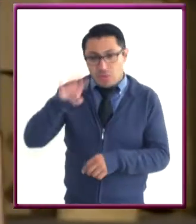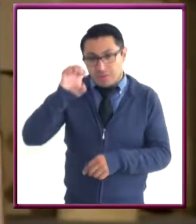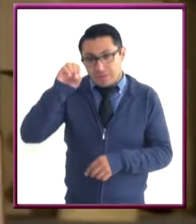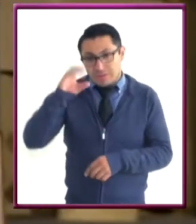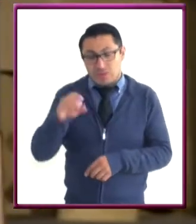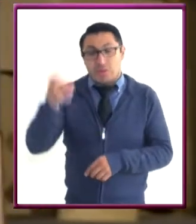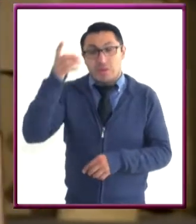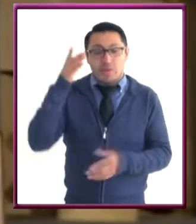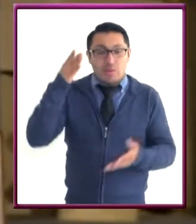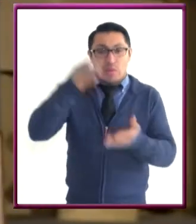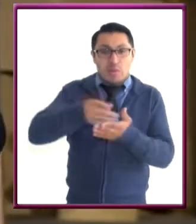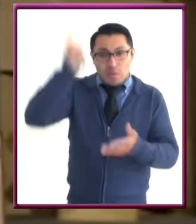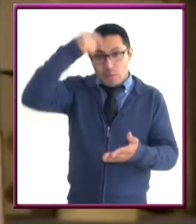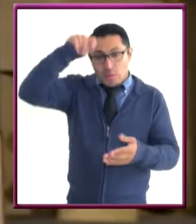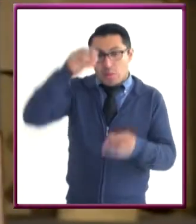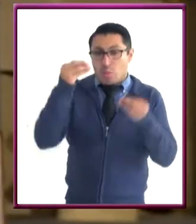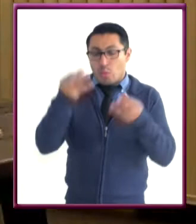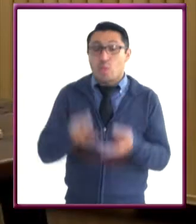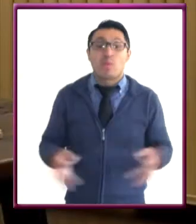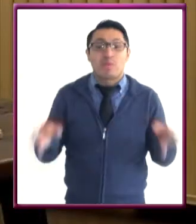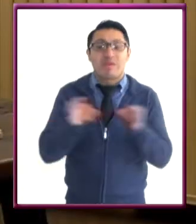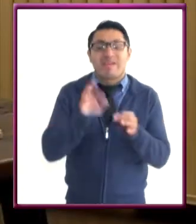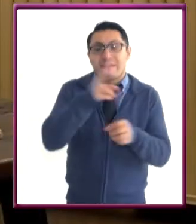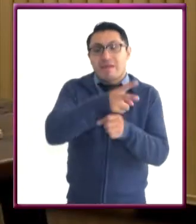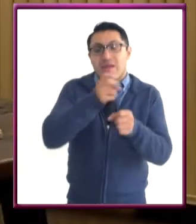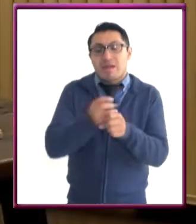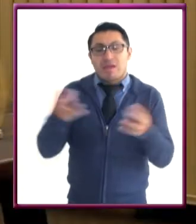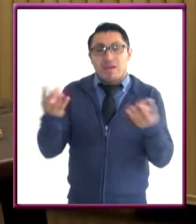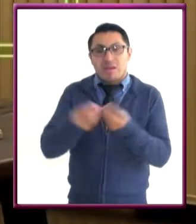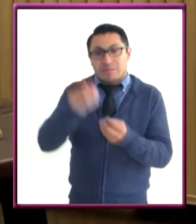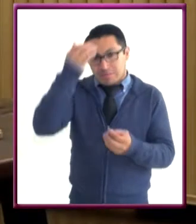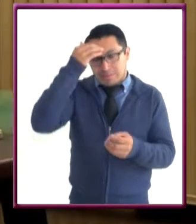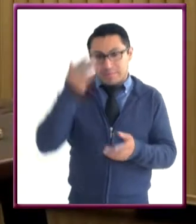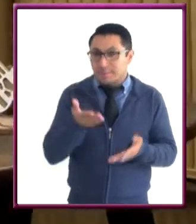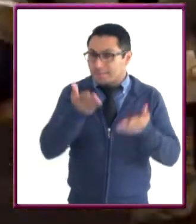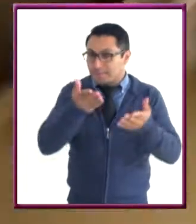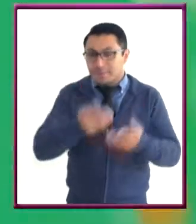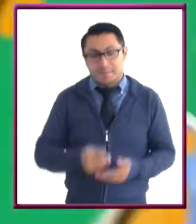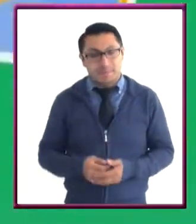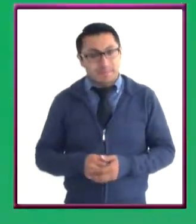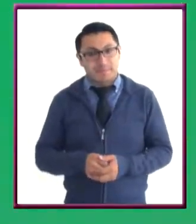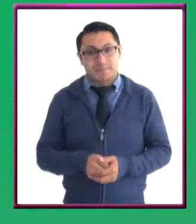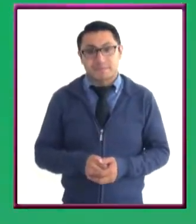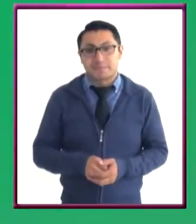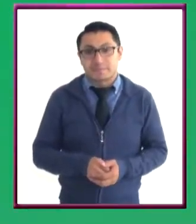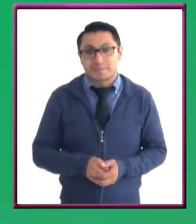un destino ecoturístico sumamente importante. Los invito para que me acompañen a conocerlo.